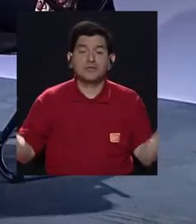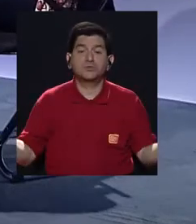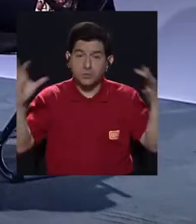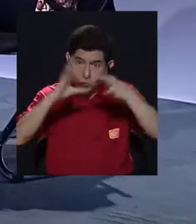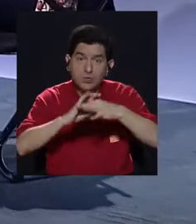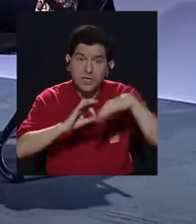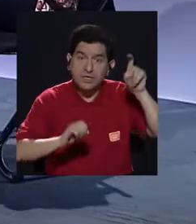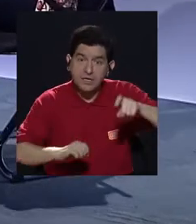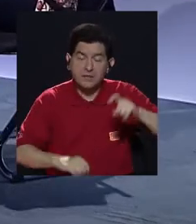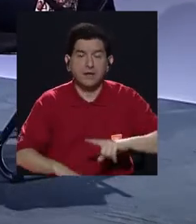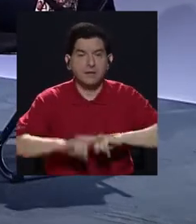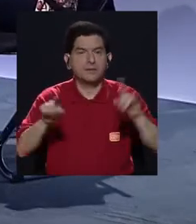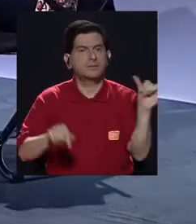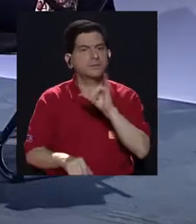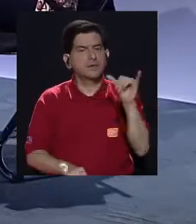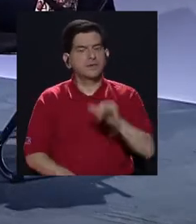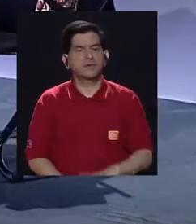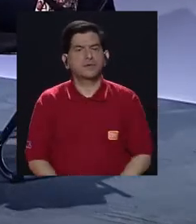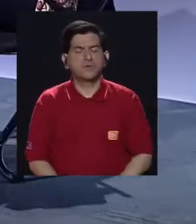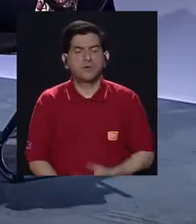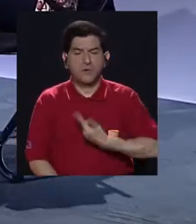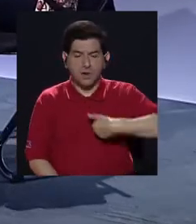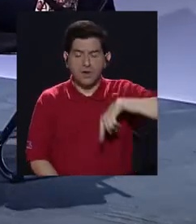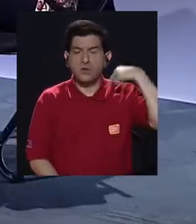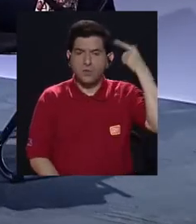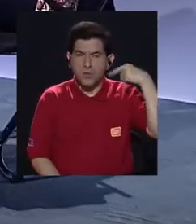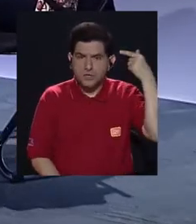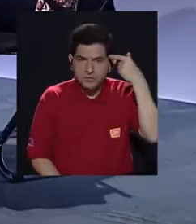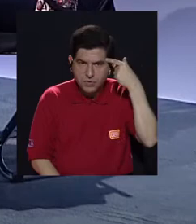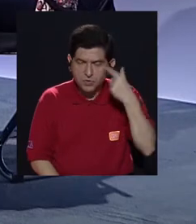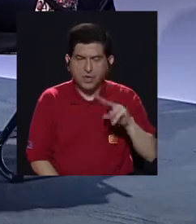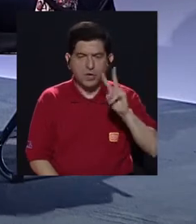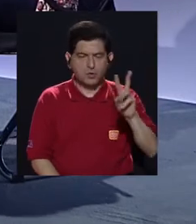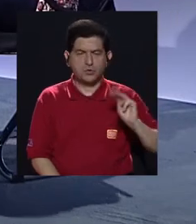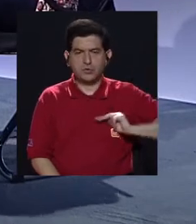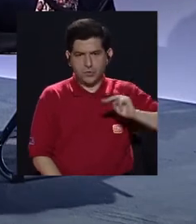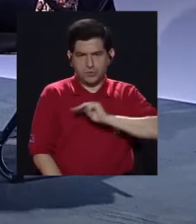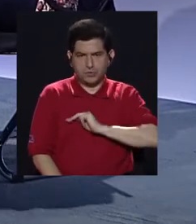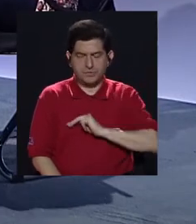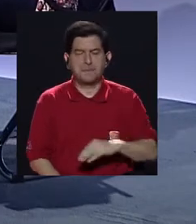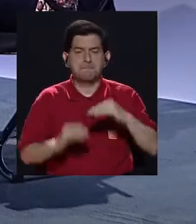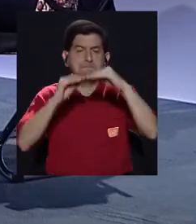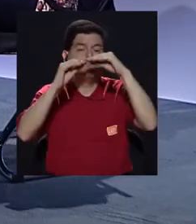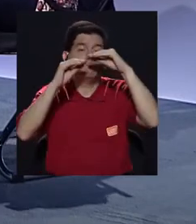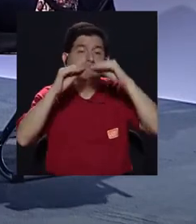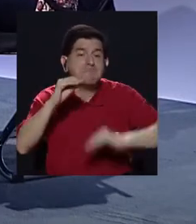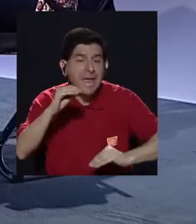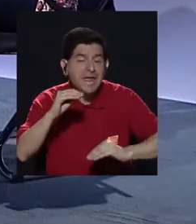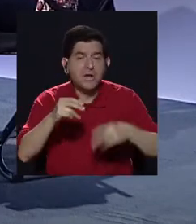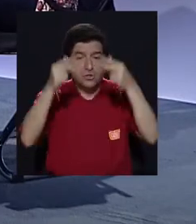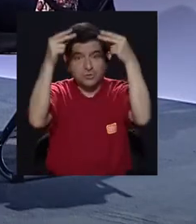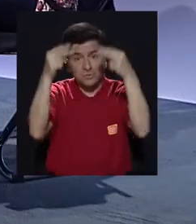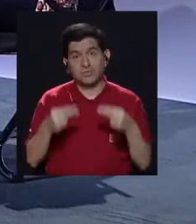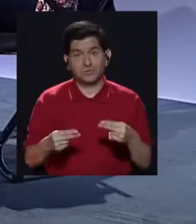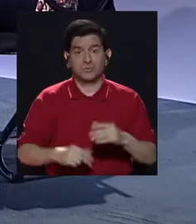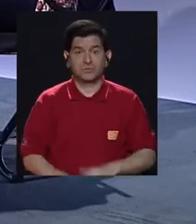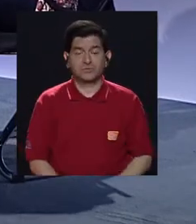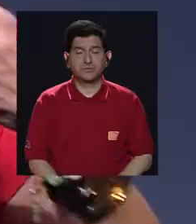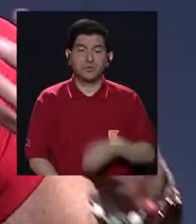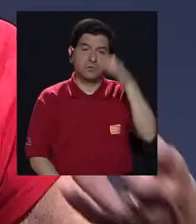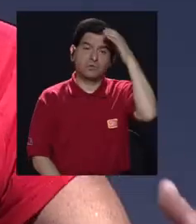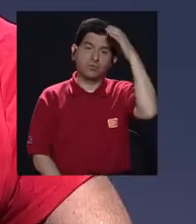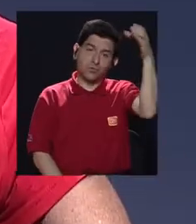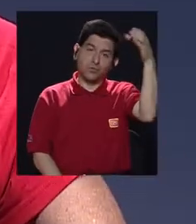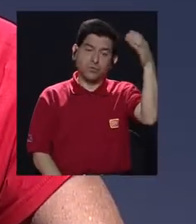pero también en nuestros gobiernos los dos ministerios que tienen menos presupuesto